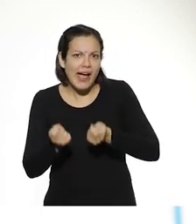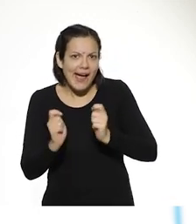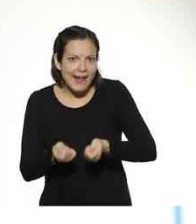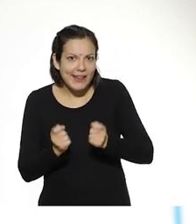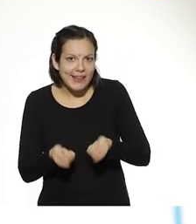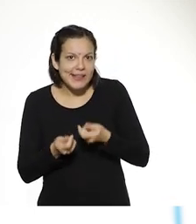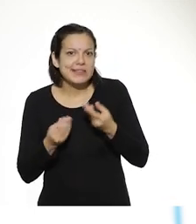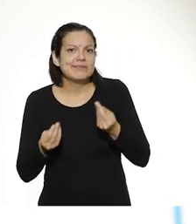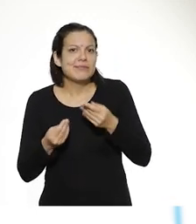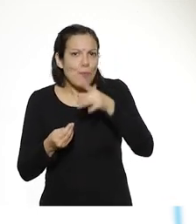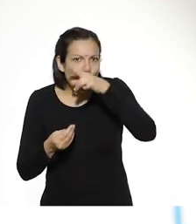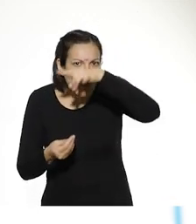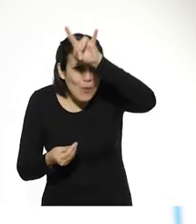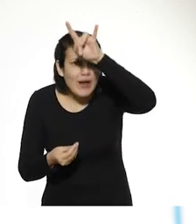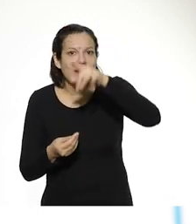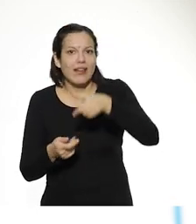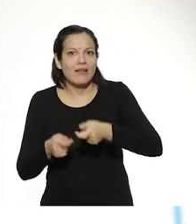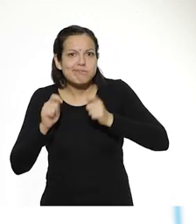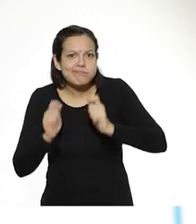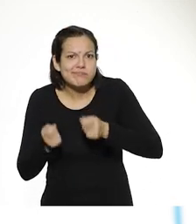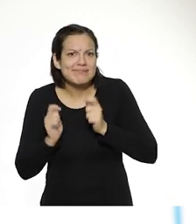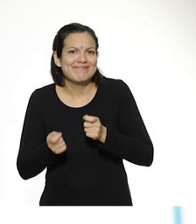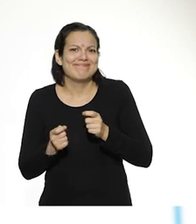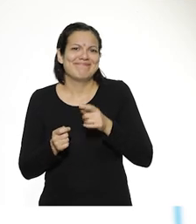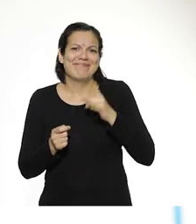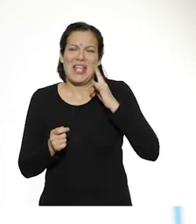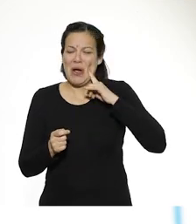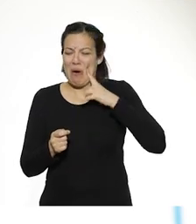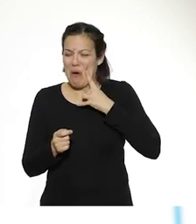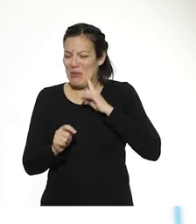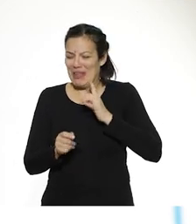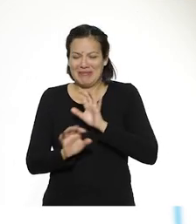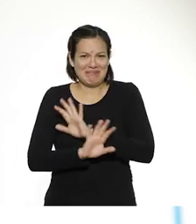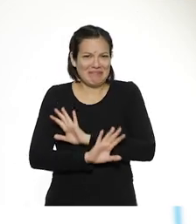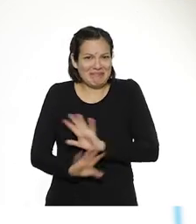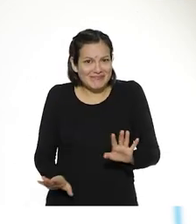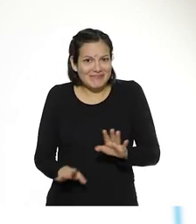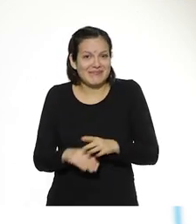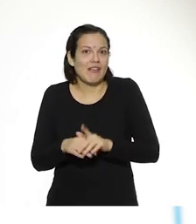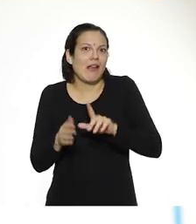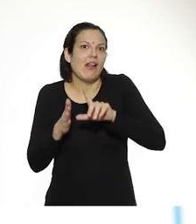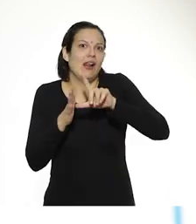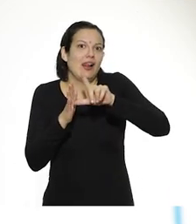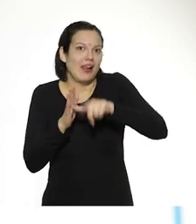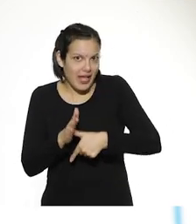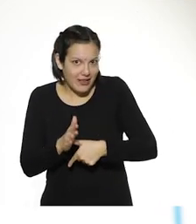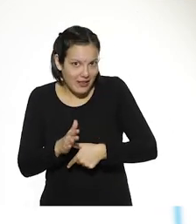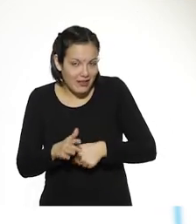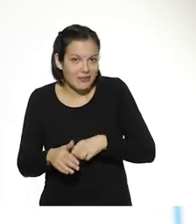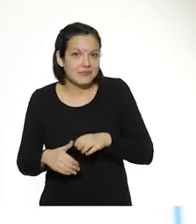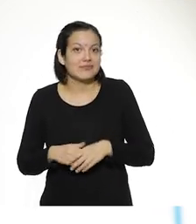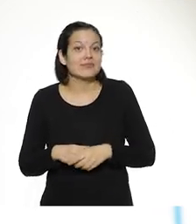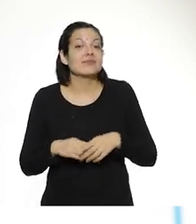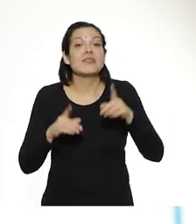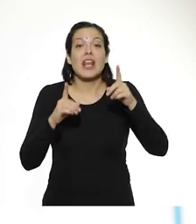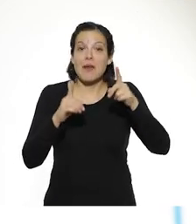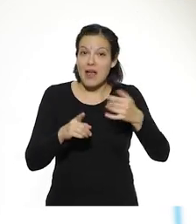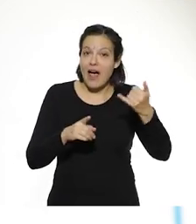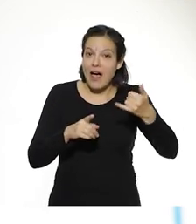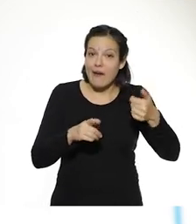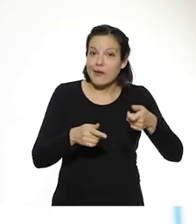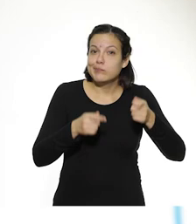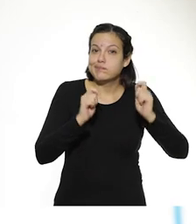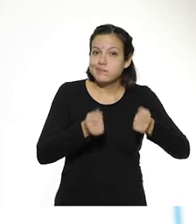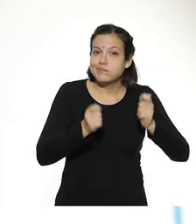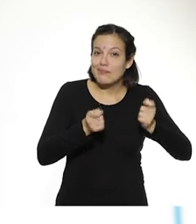carretas tiradas por bueyes que eran bastante incómodas y lentas. Pero también